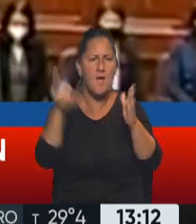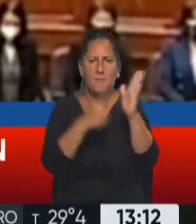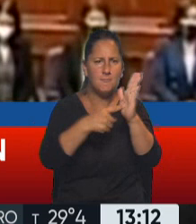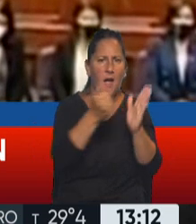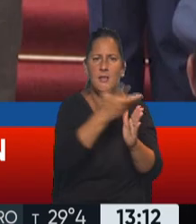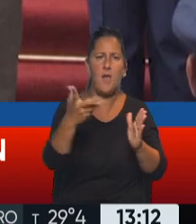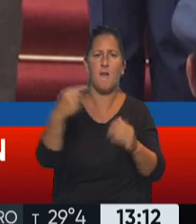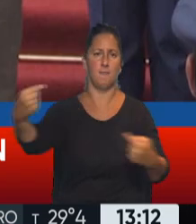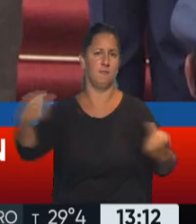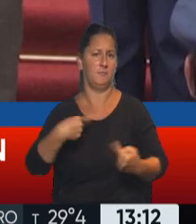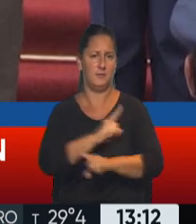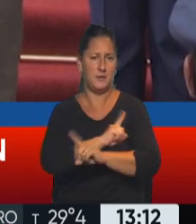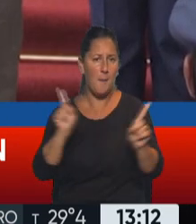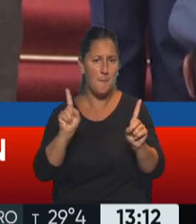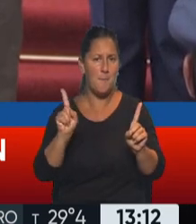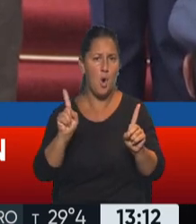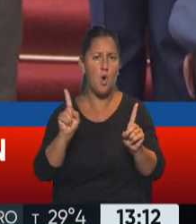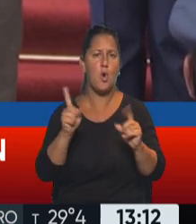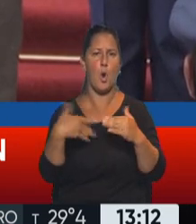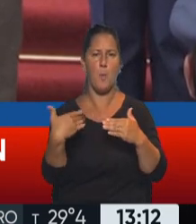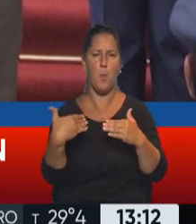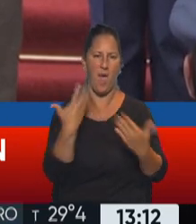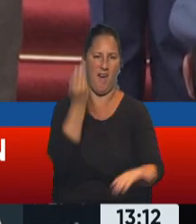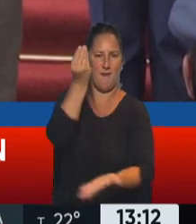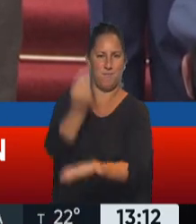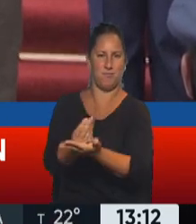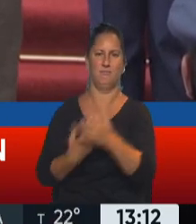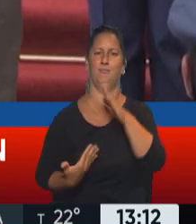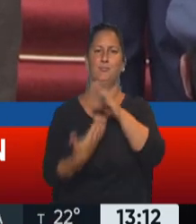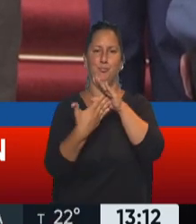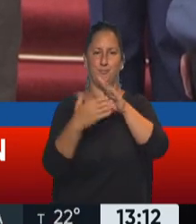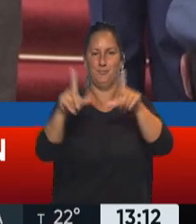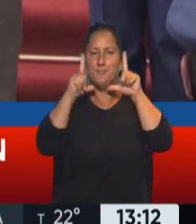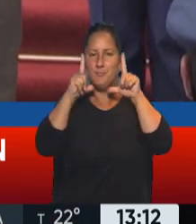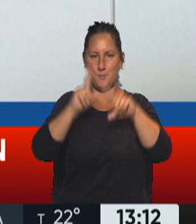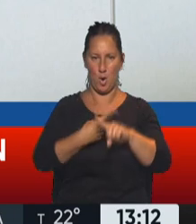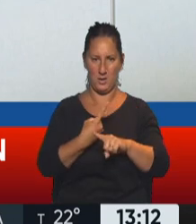tampoco opositores, que superen su imagen como líder político.